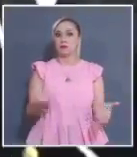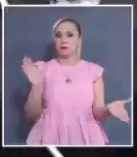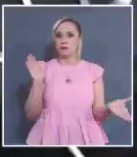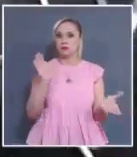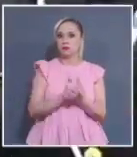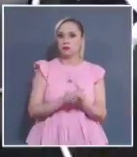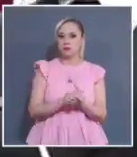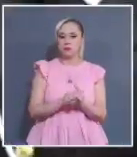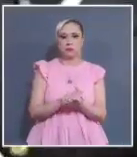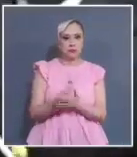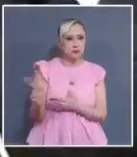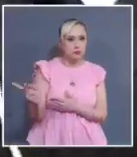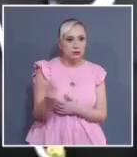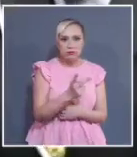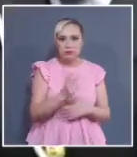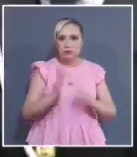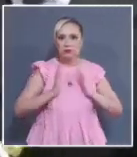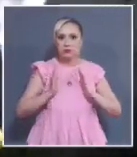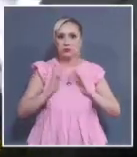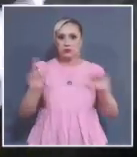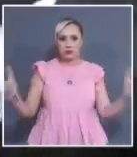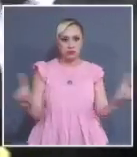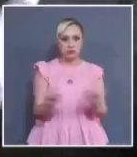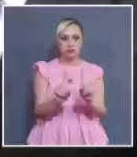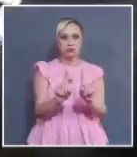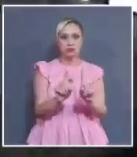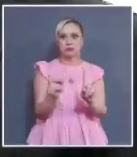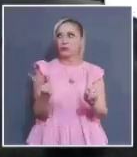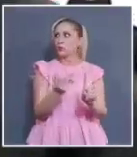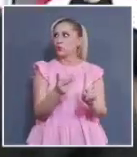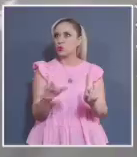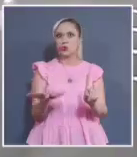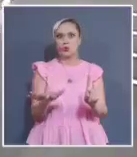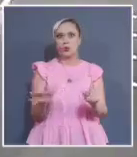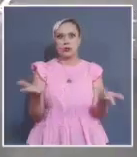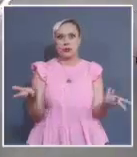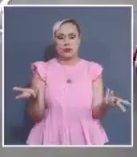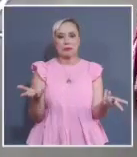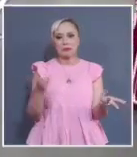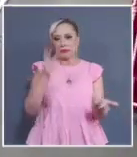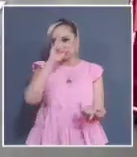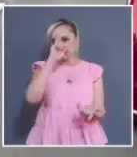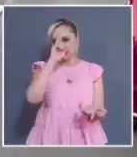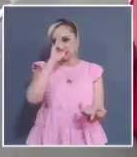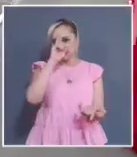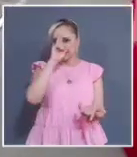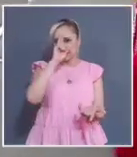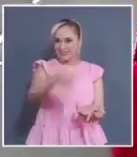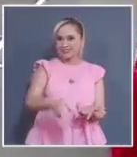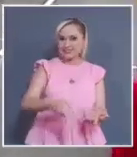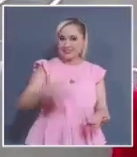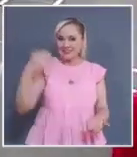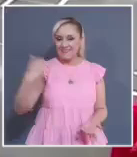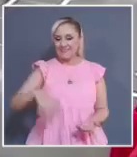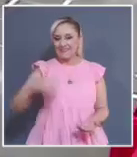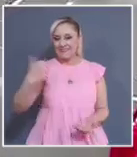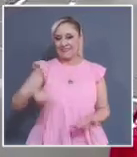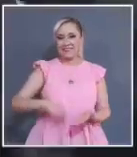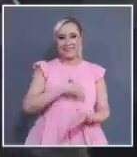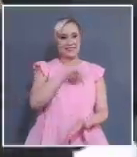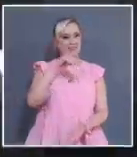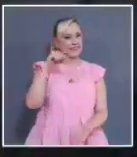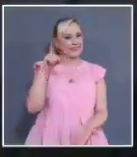ejército. Sostiene el alto tribunal que las relaciones afectivas y sus expresiones dadas en espacios y momentos que no se